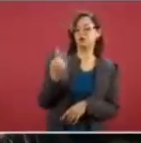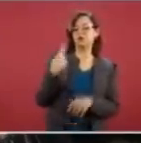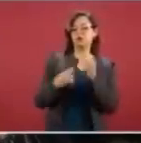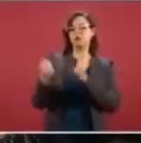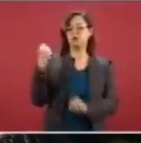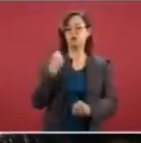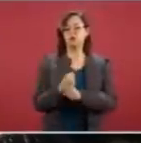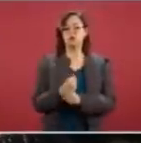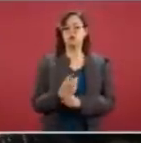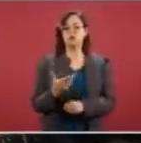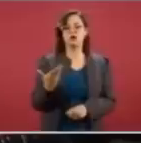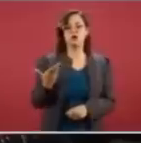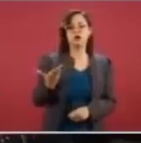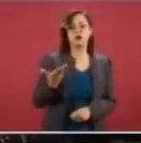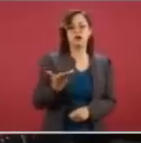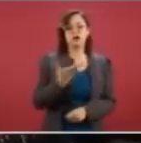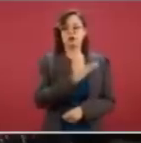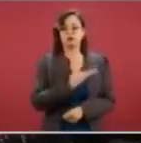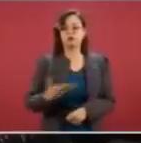presidente me pidió